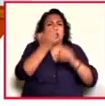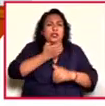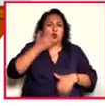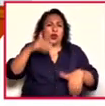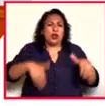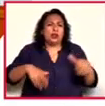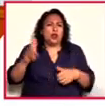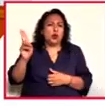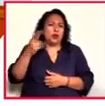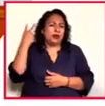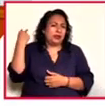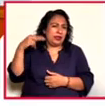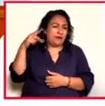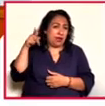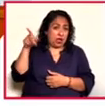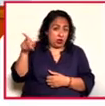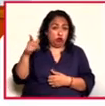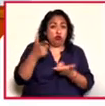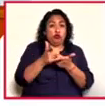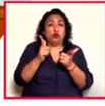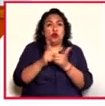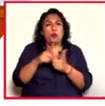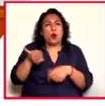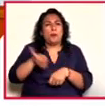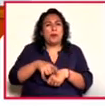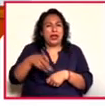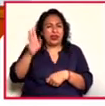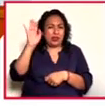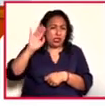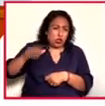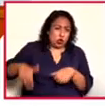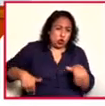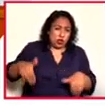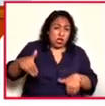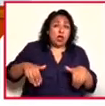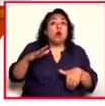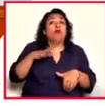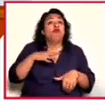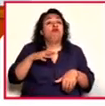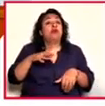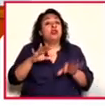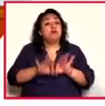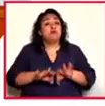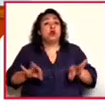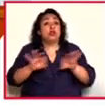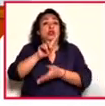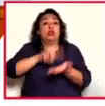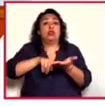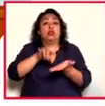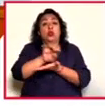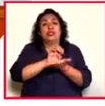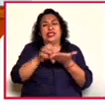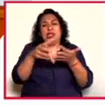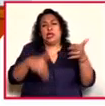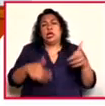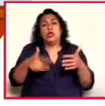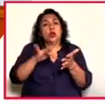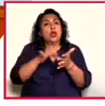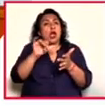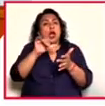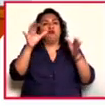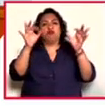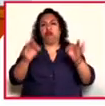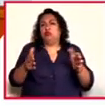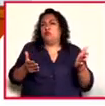Universidad Veracruzana, la compañía Maldito Teatro se ha hecho de un nombre en la escena teatral gracias a su original propuesta que